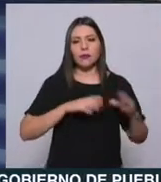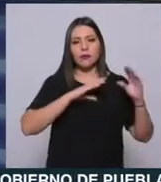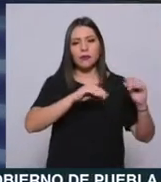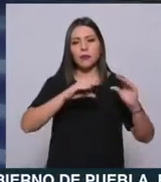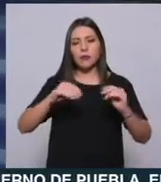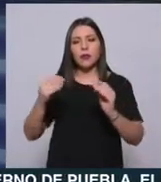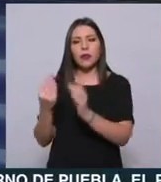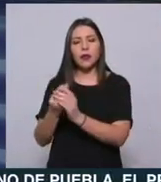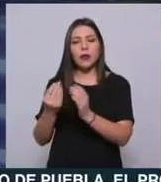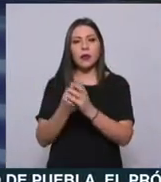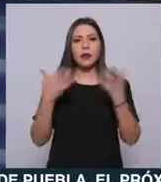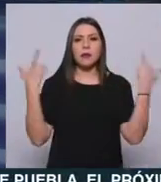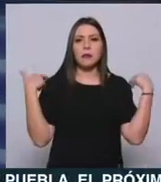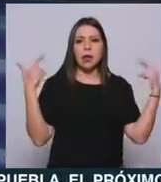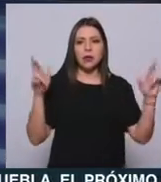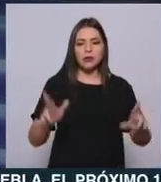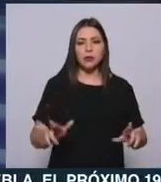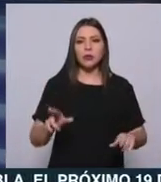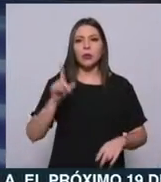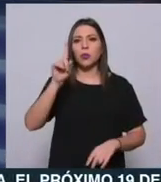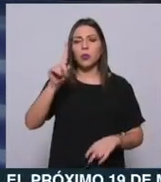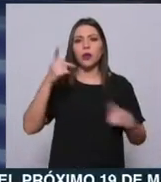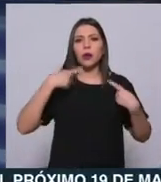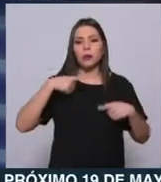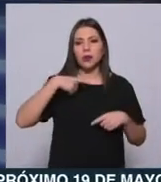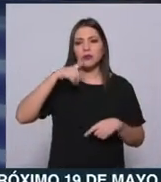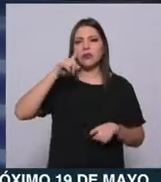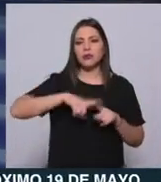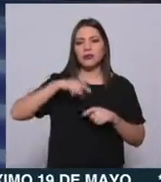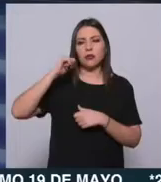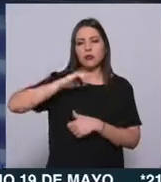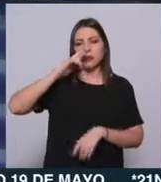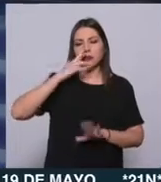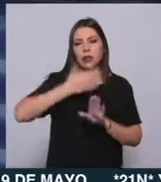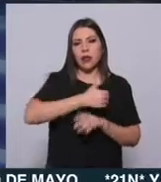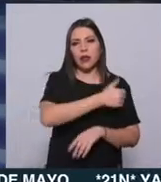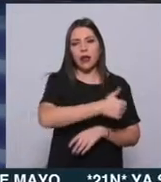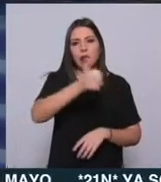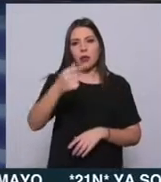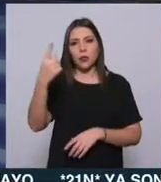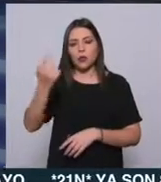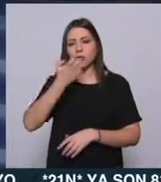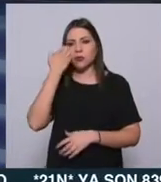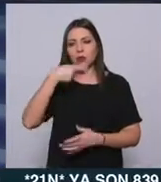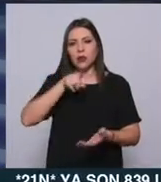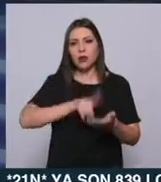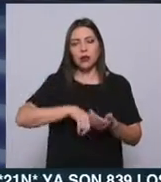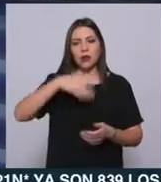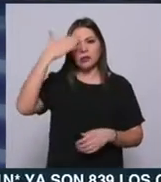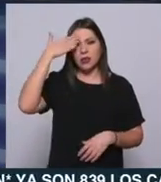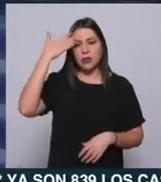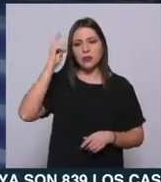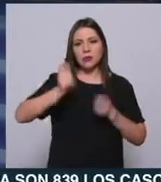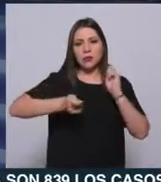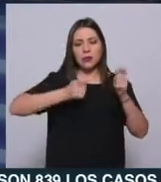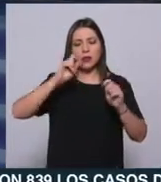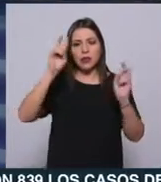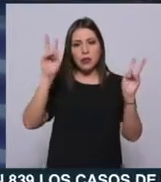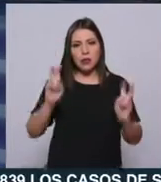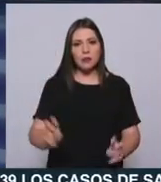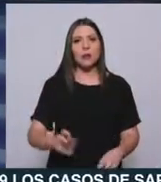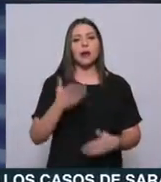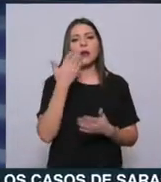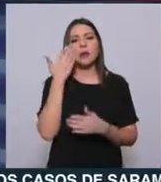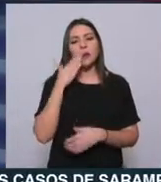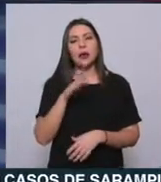maestros, dejando a alguien capacitado en cada escuela. En la estrategia número 2, que es prevención y tratamiento, que es fundamentalmente